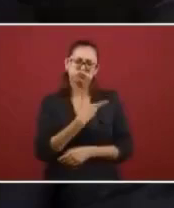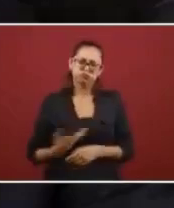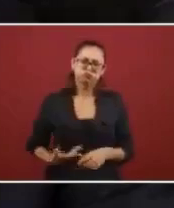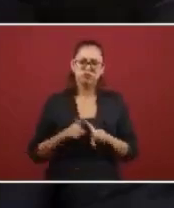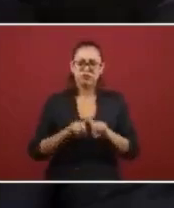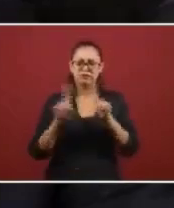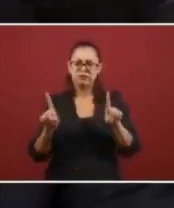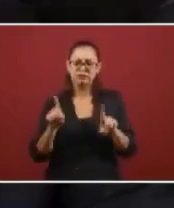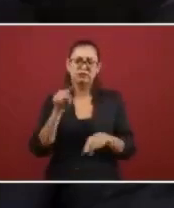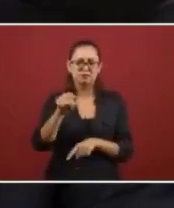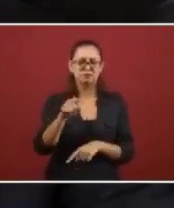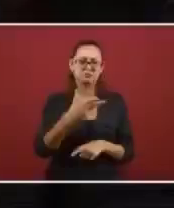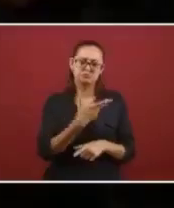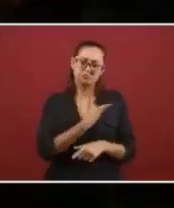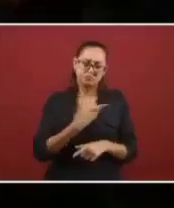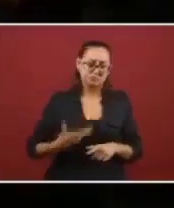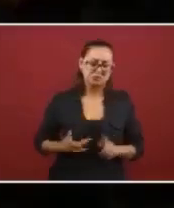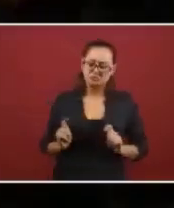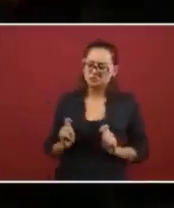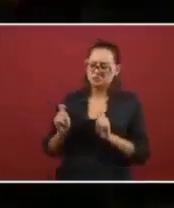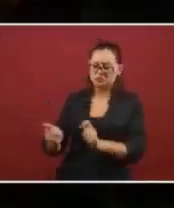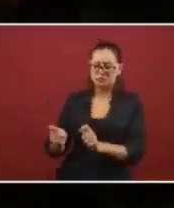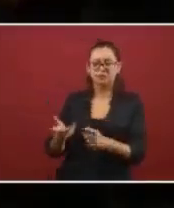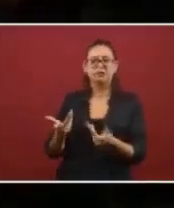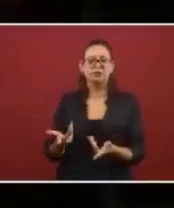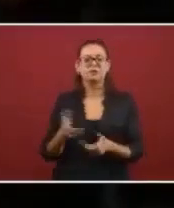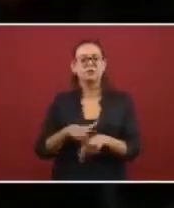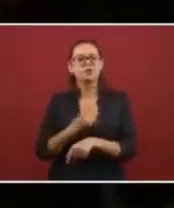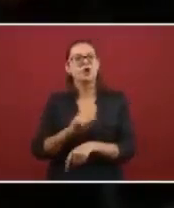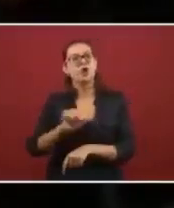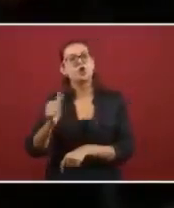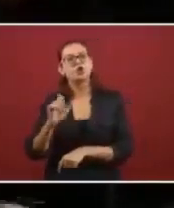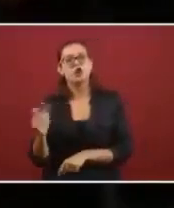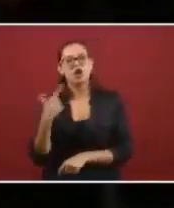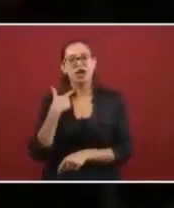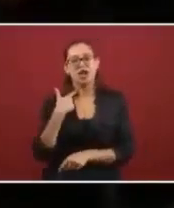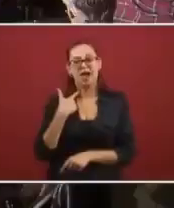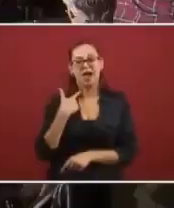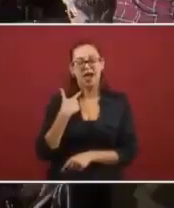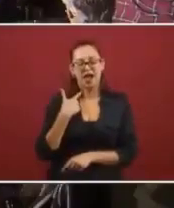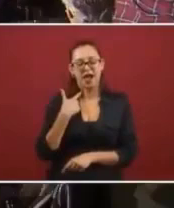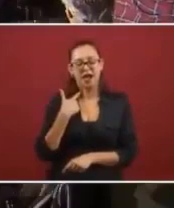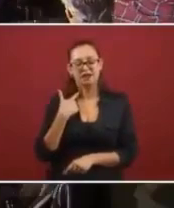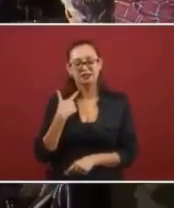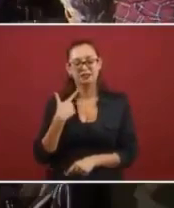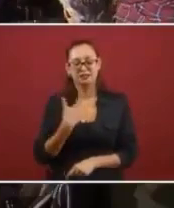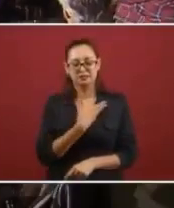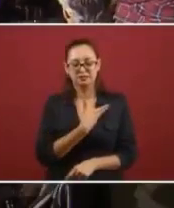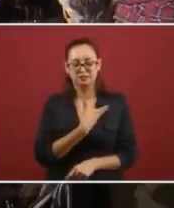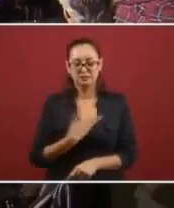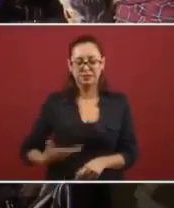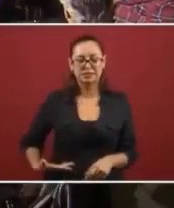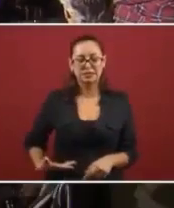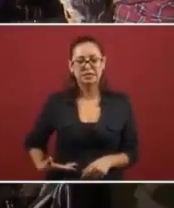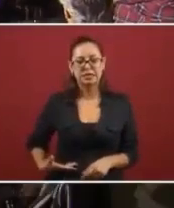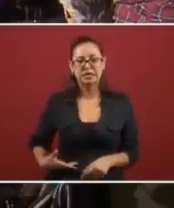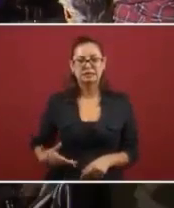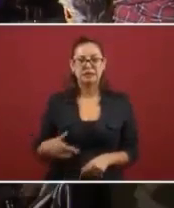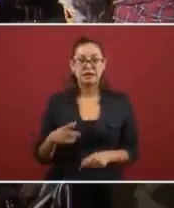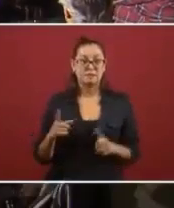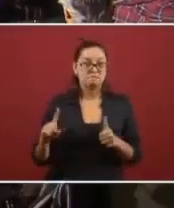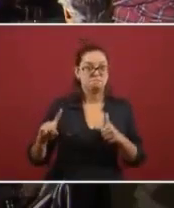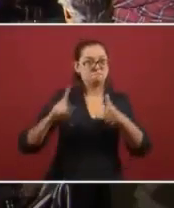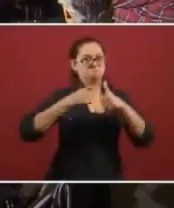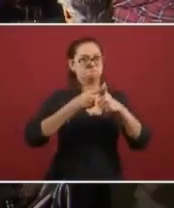que eran líderes también del partido eran ejecutivos pero al mismo tiempo se le llamaba el primer priísta grade del partido del hombre al país